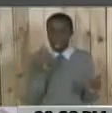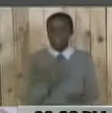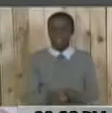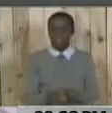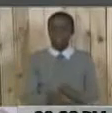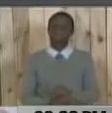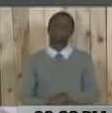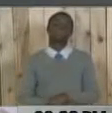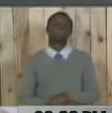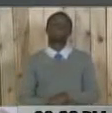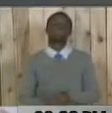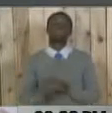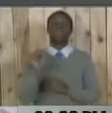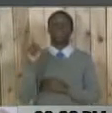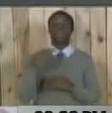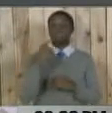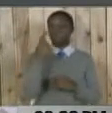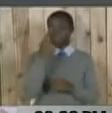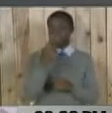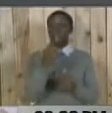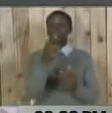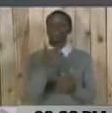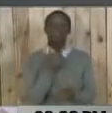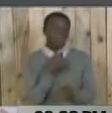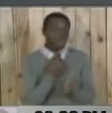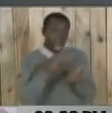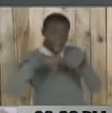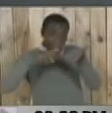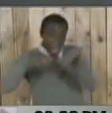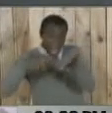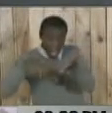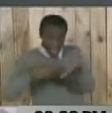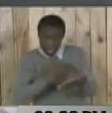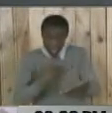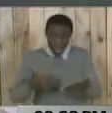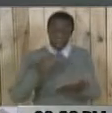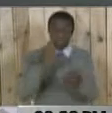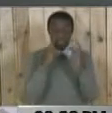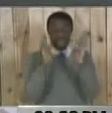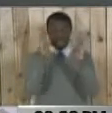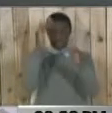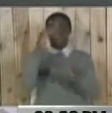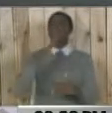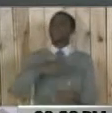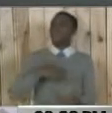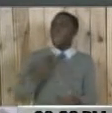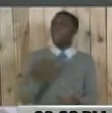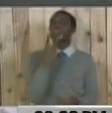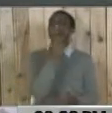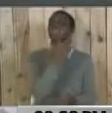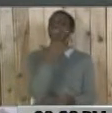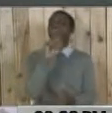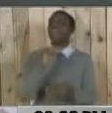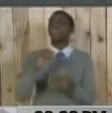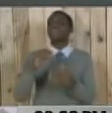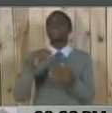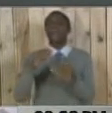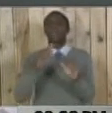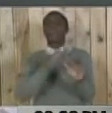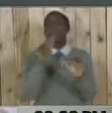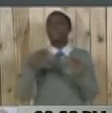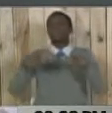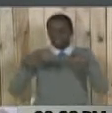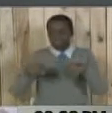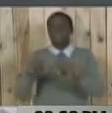Bueno, y los lectores presten mucha atención a la siguiente información porque podrán descargar más de 250 textos gratuitos en el primer salón del libro digital que ha